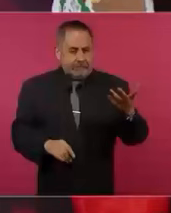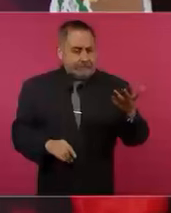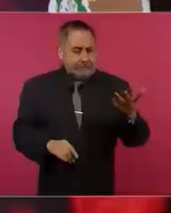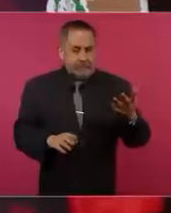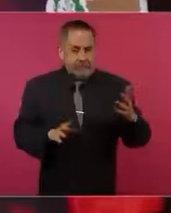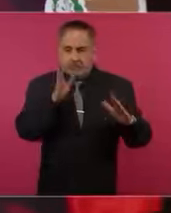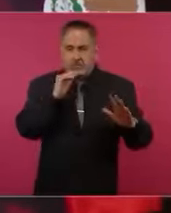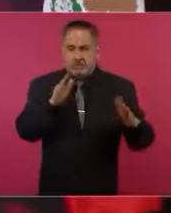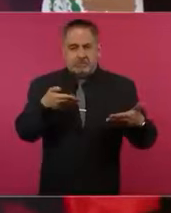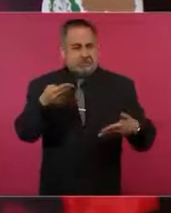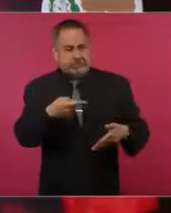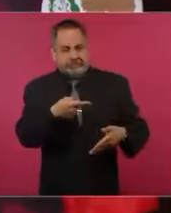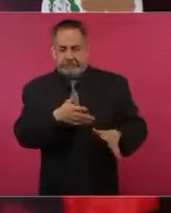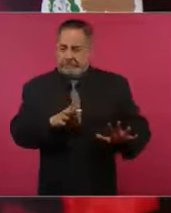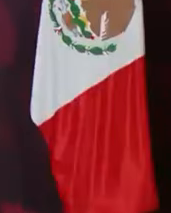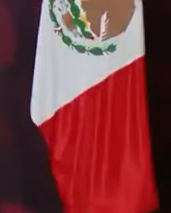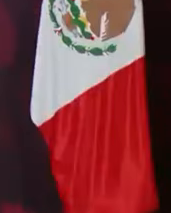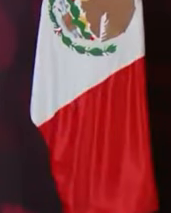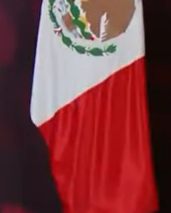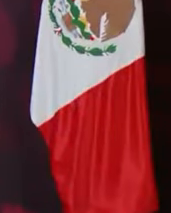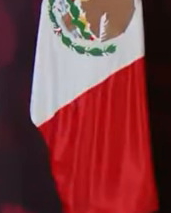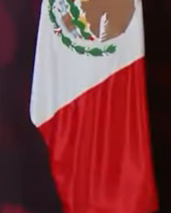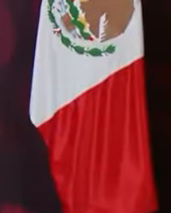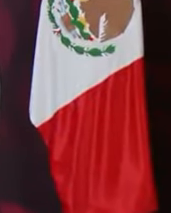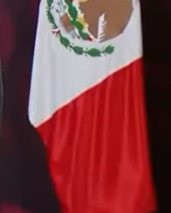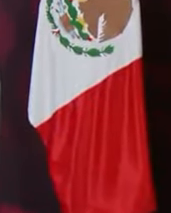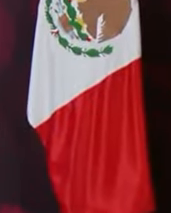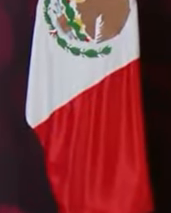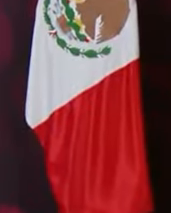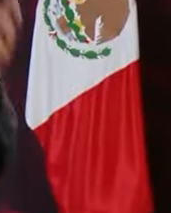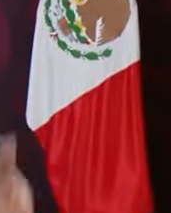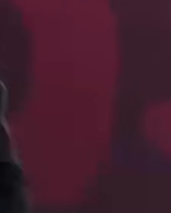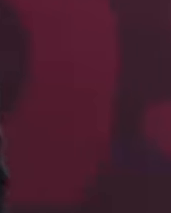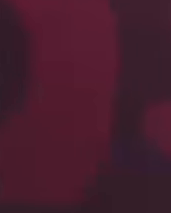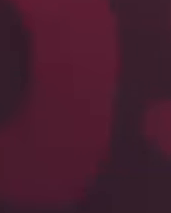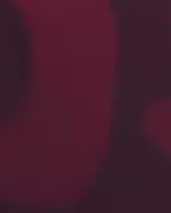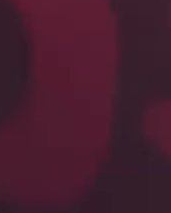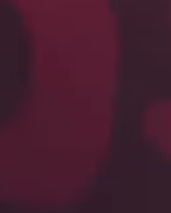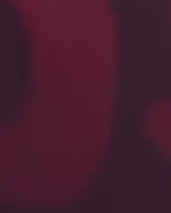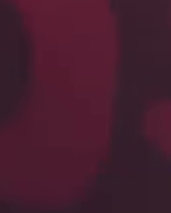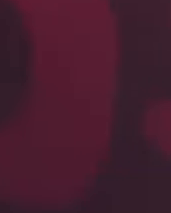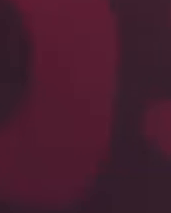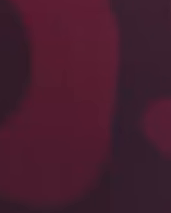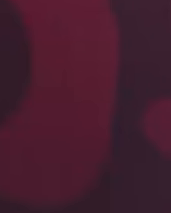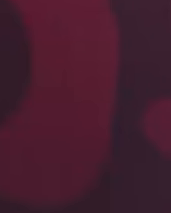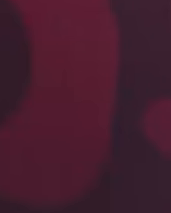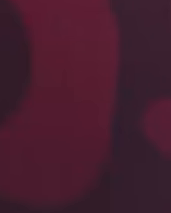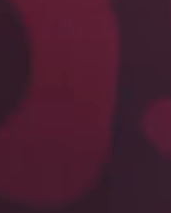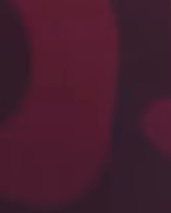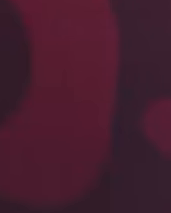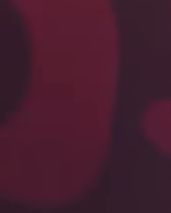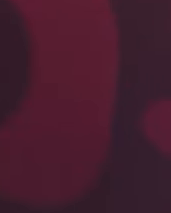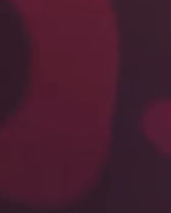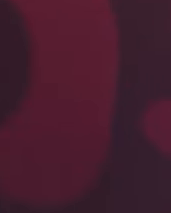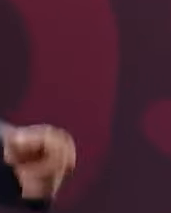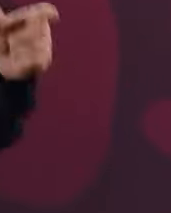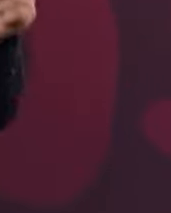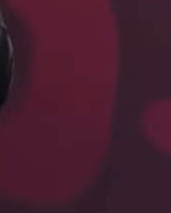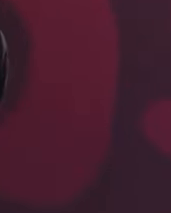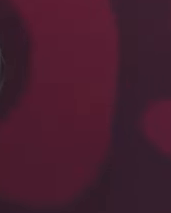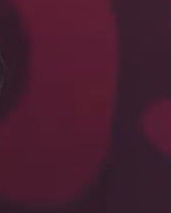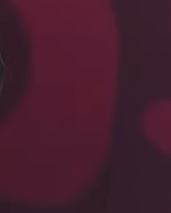impresentables. Hay uno que no puedo yo mencionar aquí porque se amparó, pero